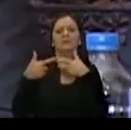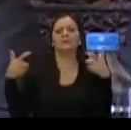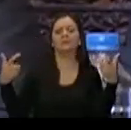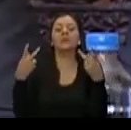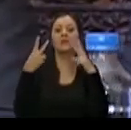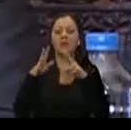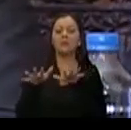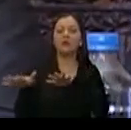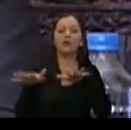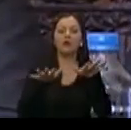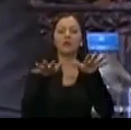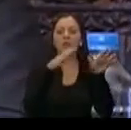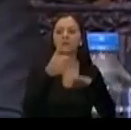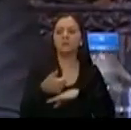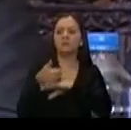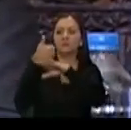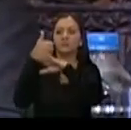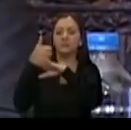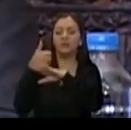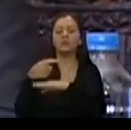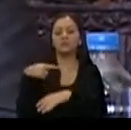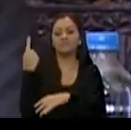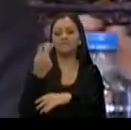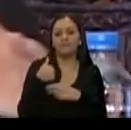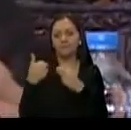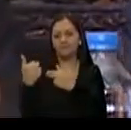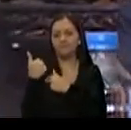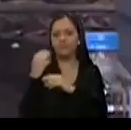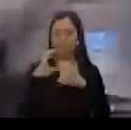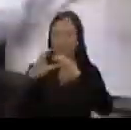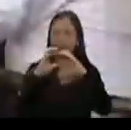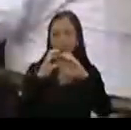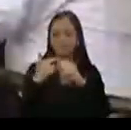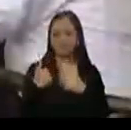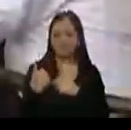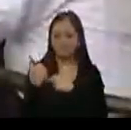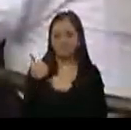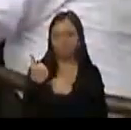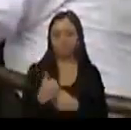Ecuatoriana. Eso básicamente es, Ricardo.